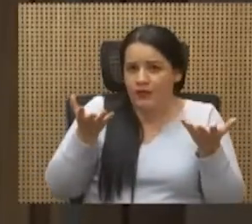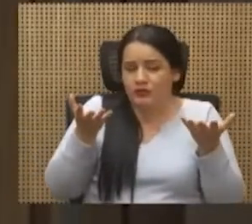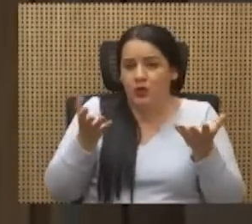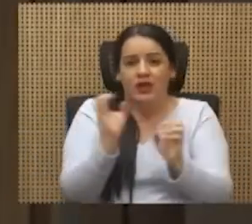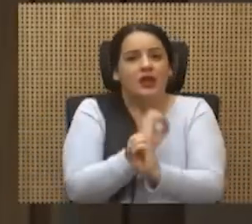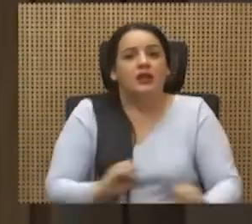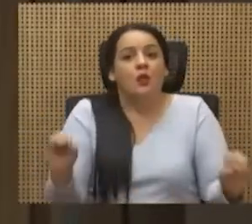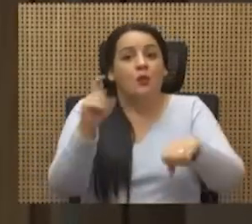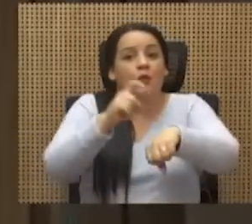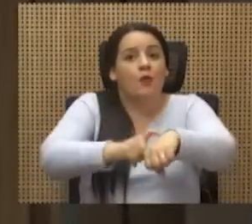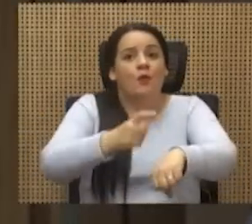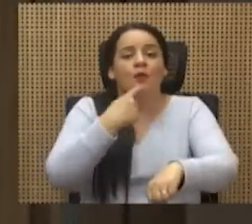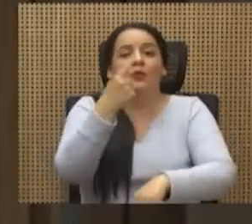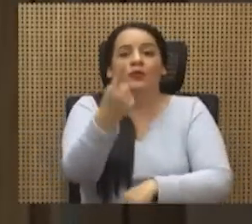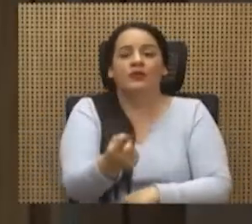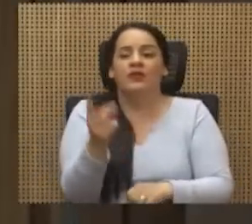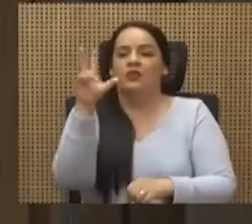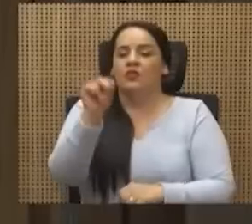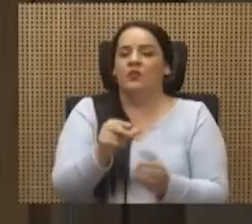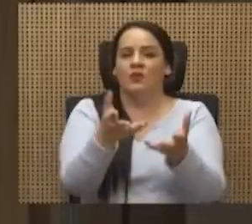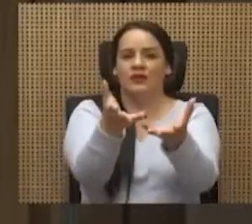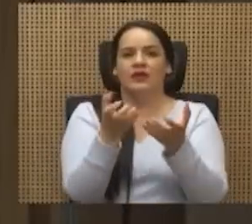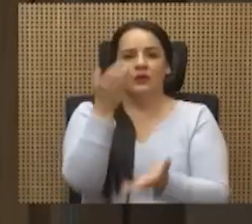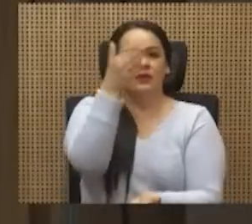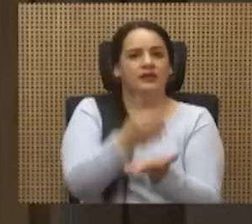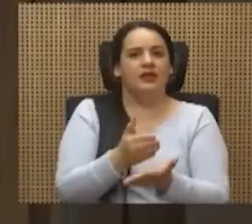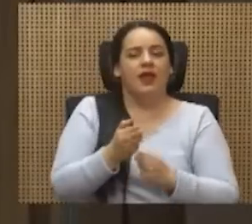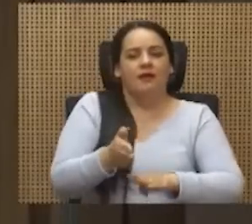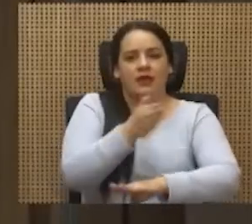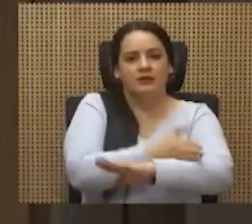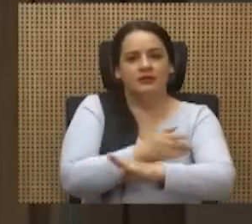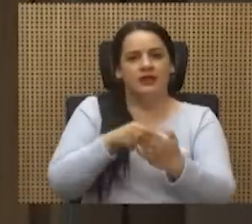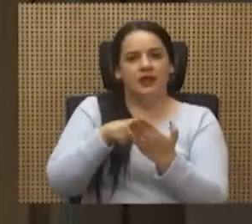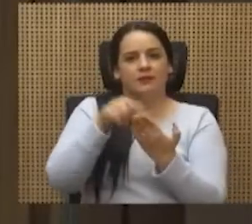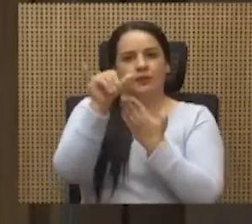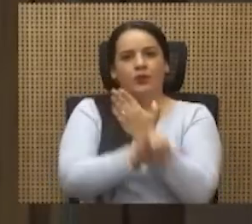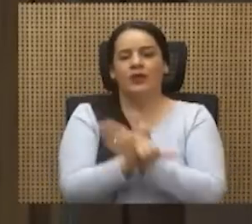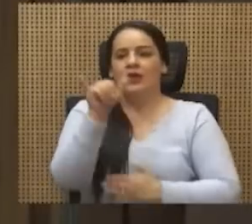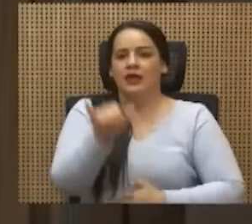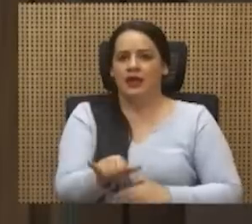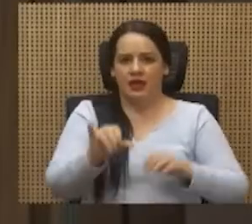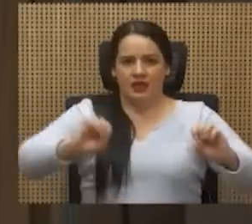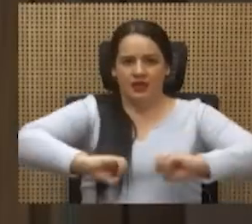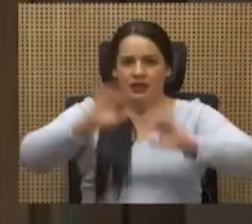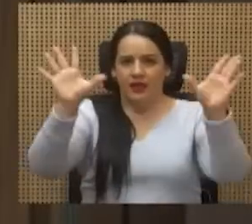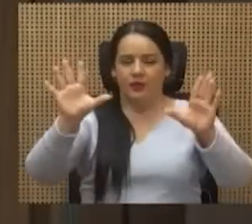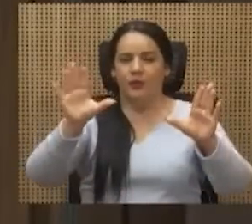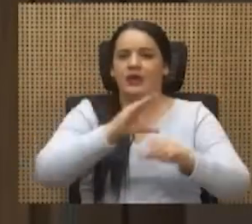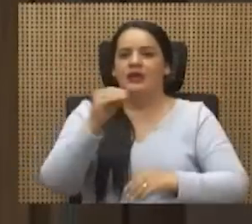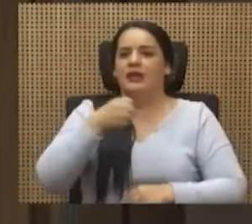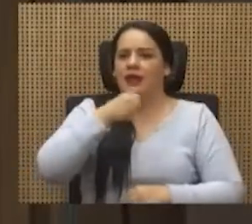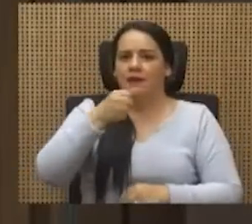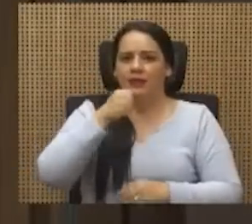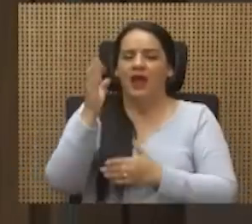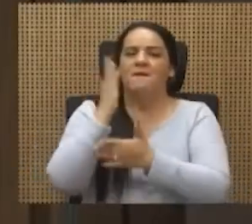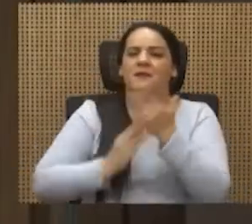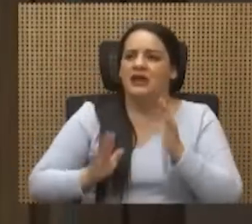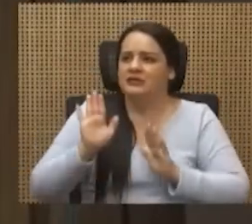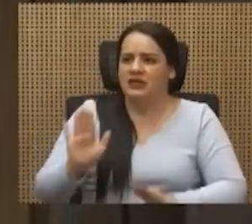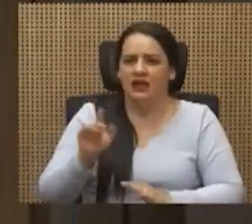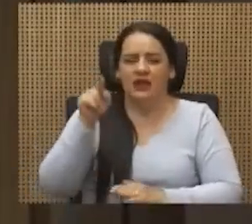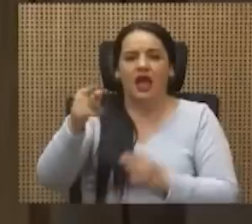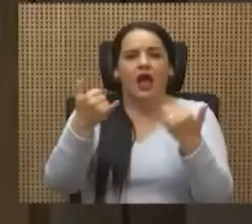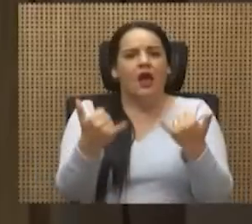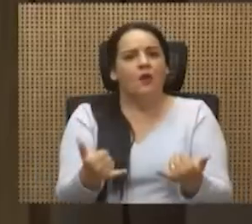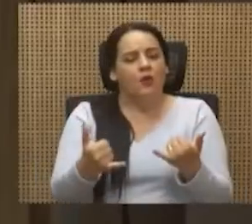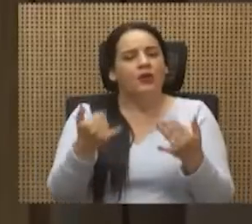he dicho ni quiero detener el avance de este proyecto que eso quede muy claro y que la prensa parcializada se